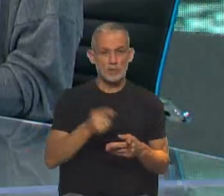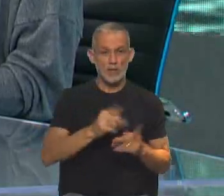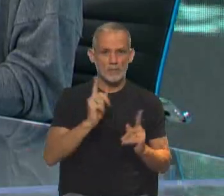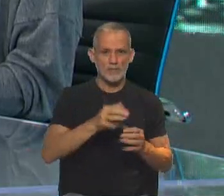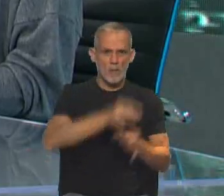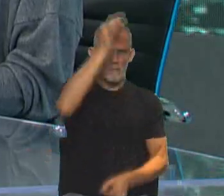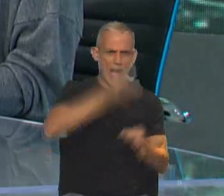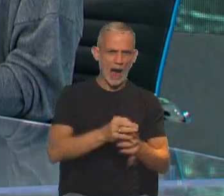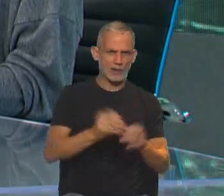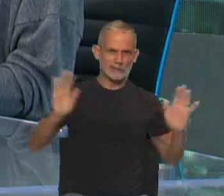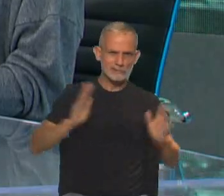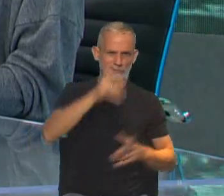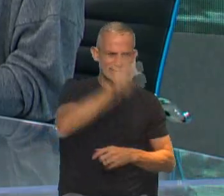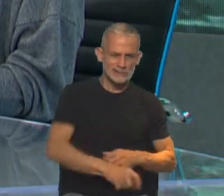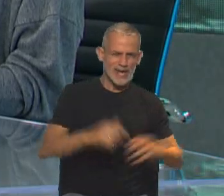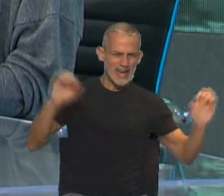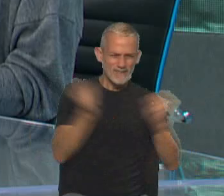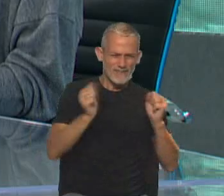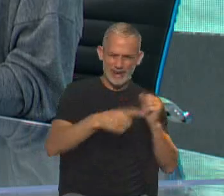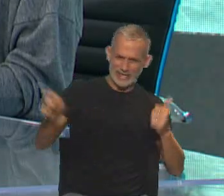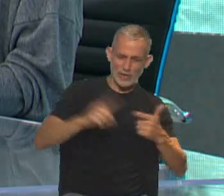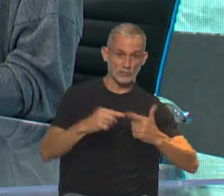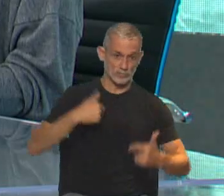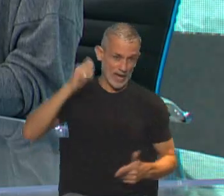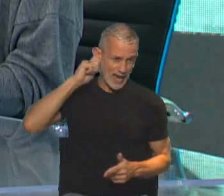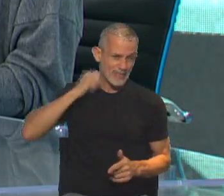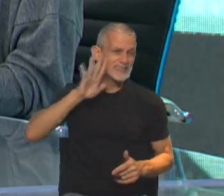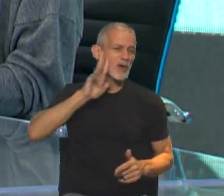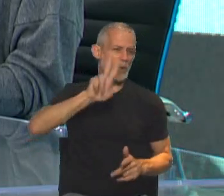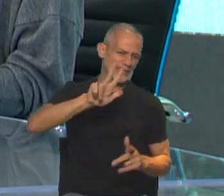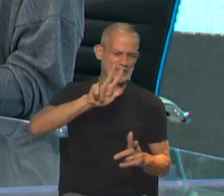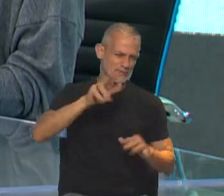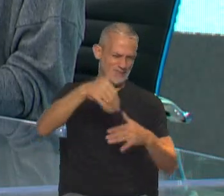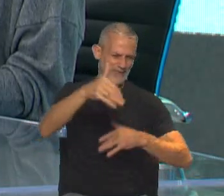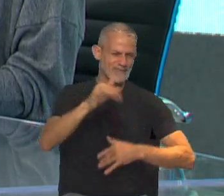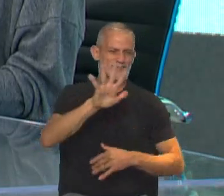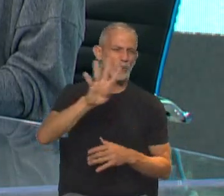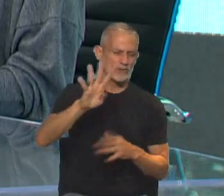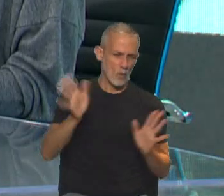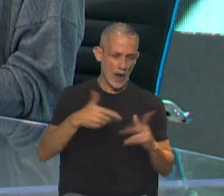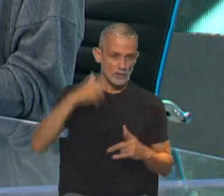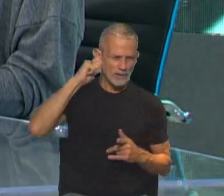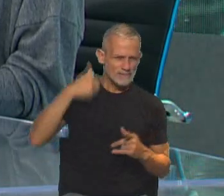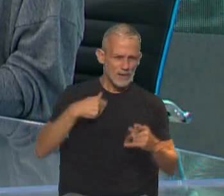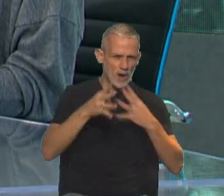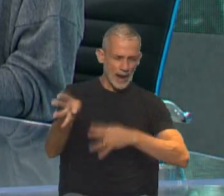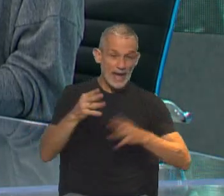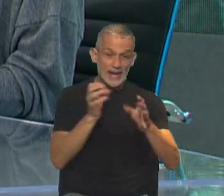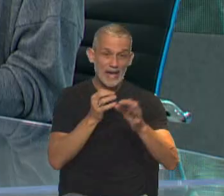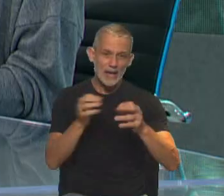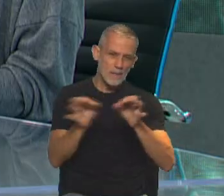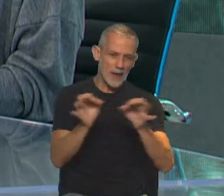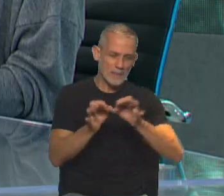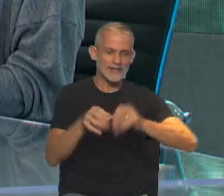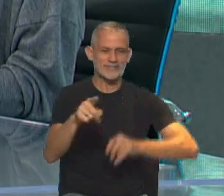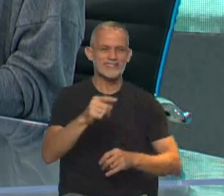empalamientos, el frío, el hambre. Yo tengo 53 años, /54, cumplí en el conflicto bélico, si no me equivoco, de 13 a